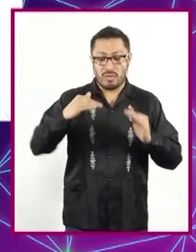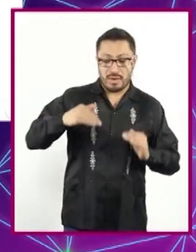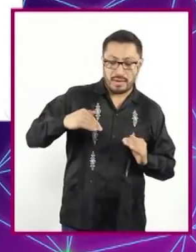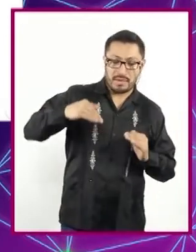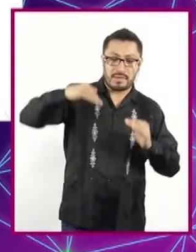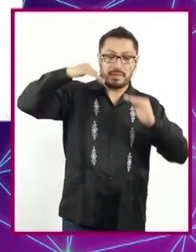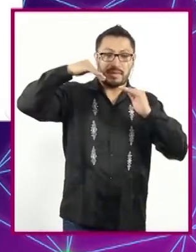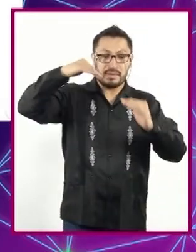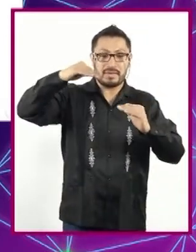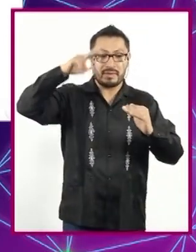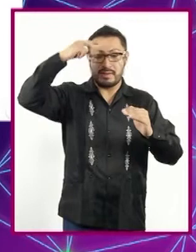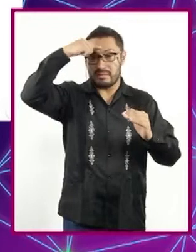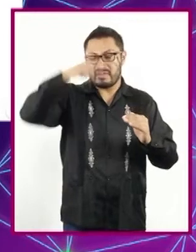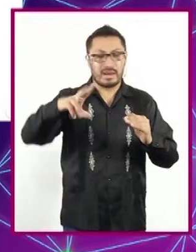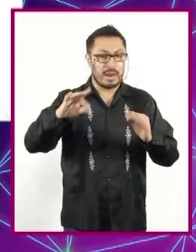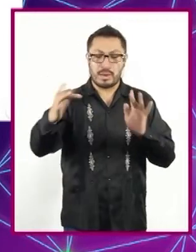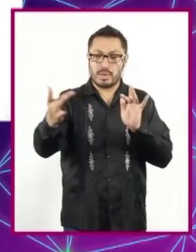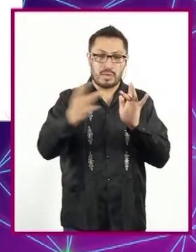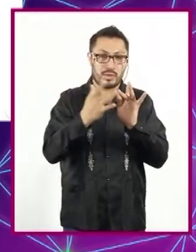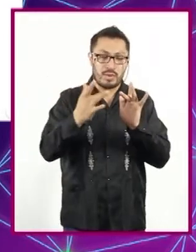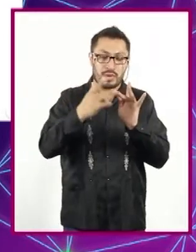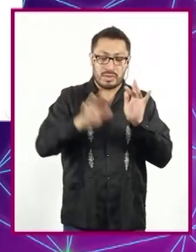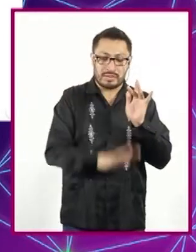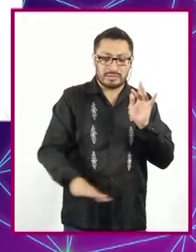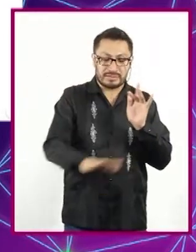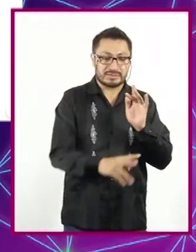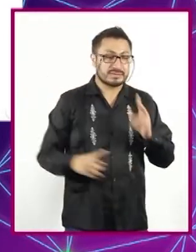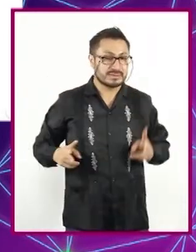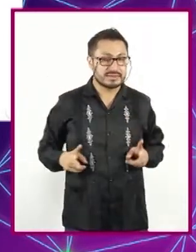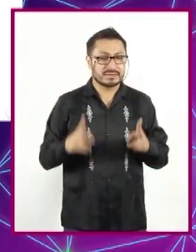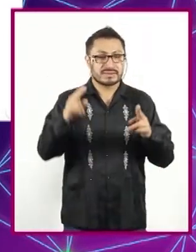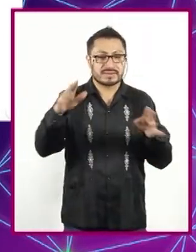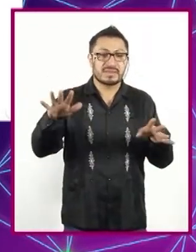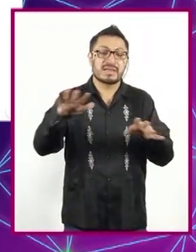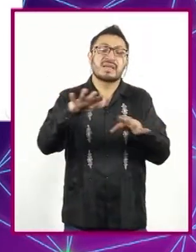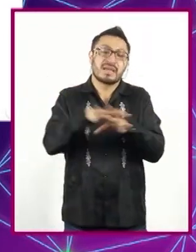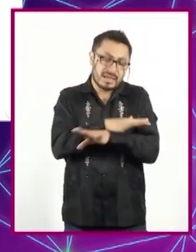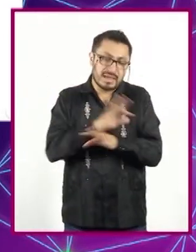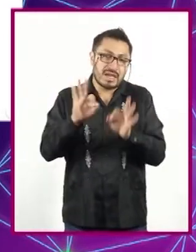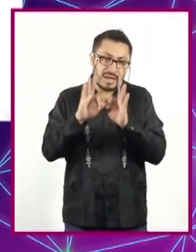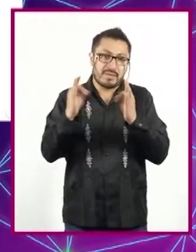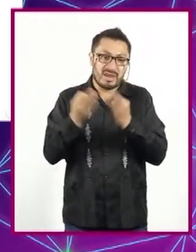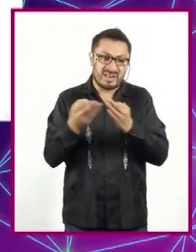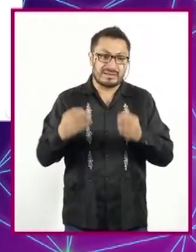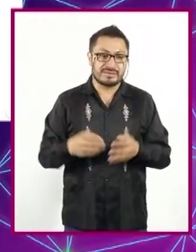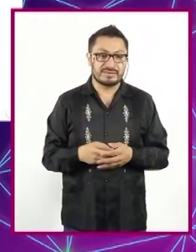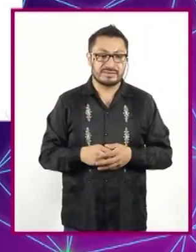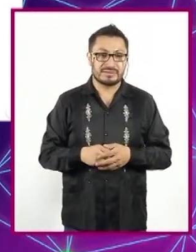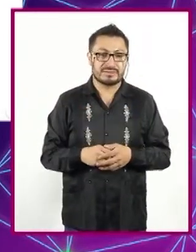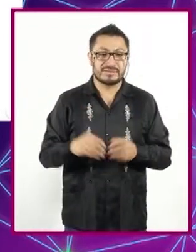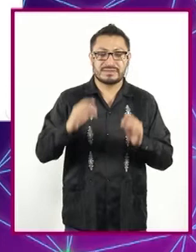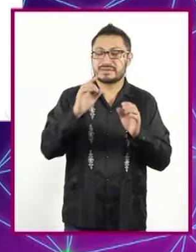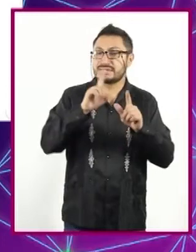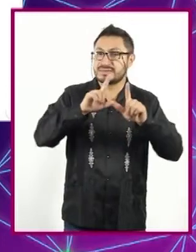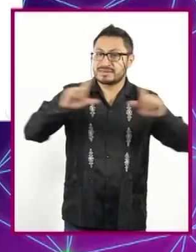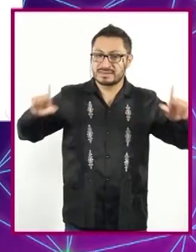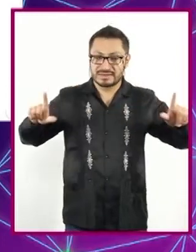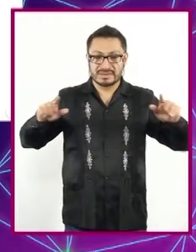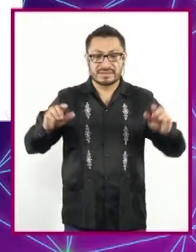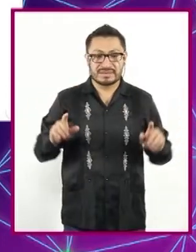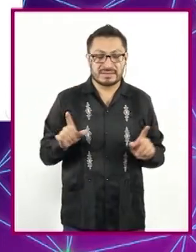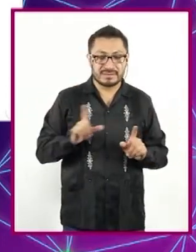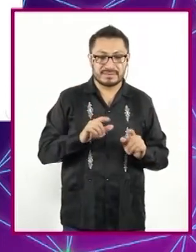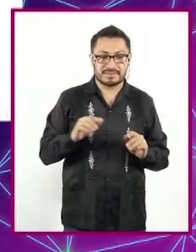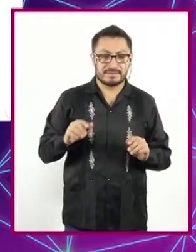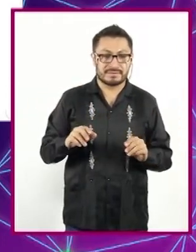evitar que éste toque las bases, ya que el corte cambia la forma esperada. Y listo, el plano